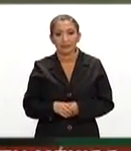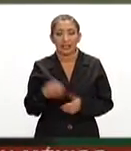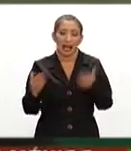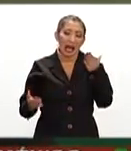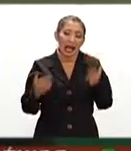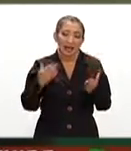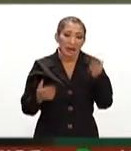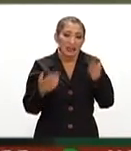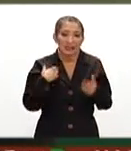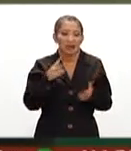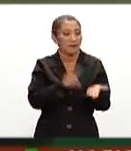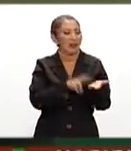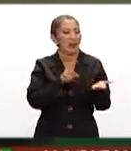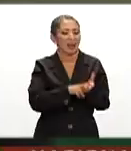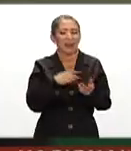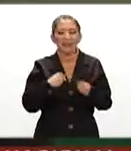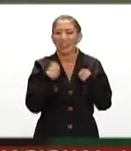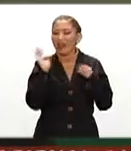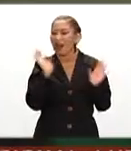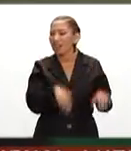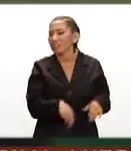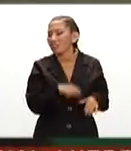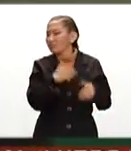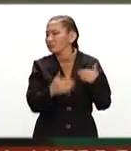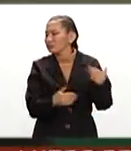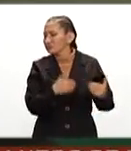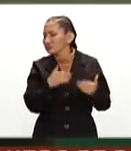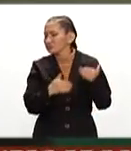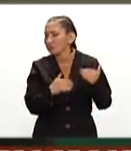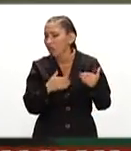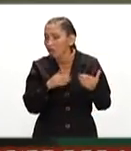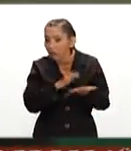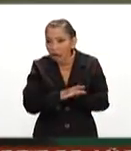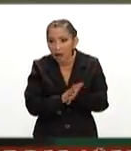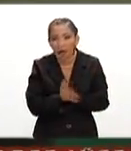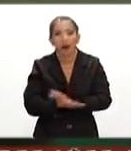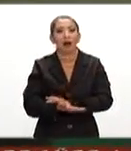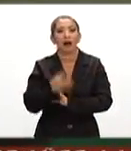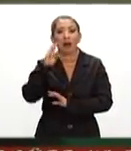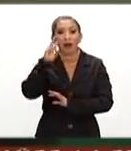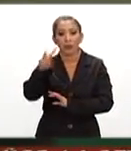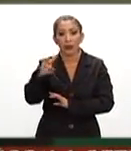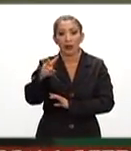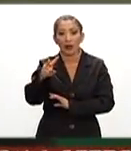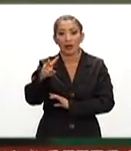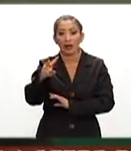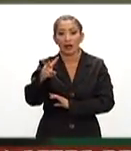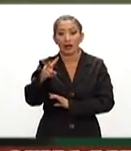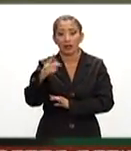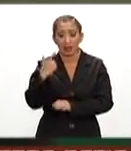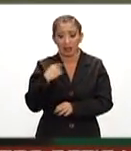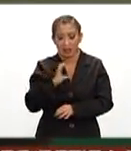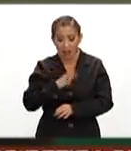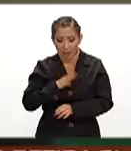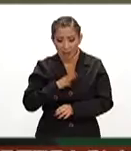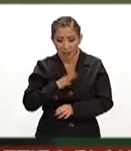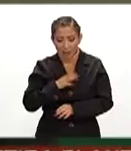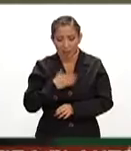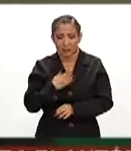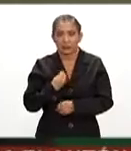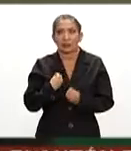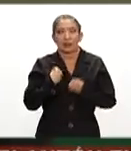no valoramos la vida, ¿no? Y ya viendo viéndonos en esta situación, la